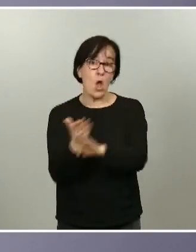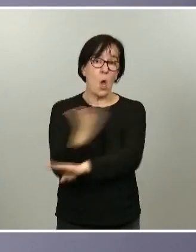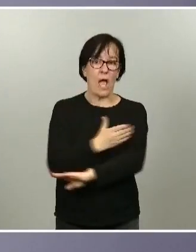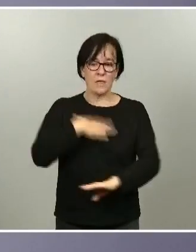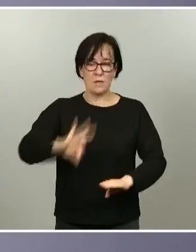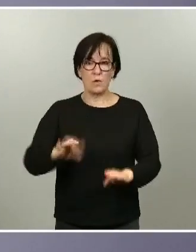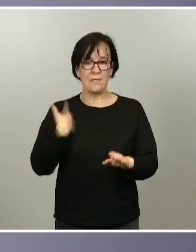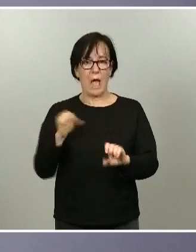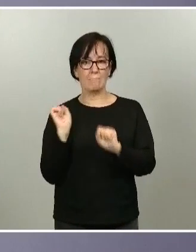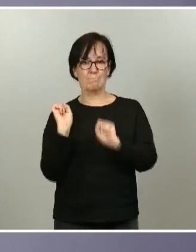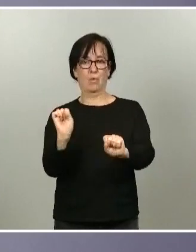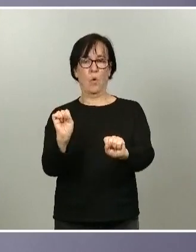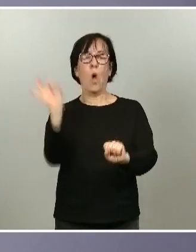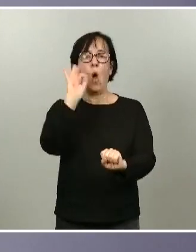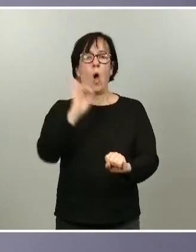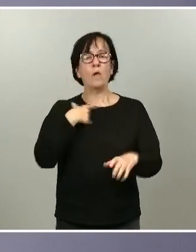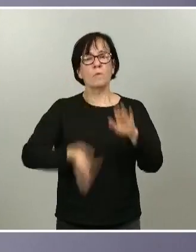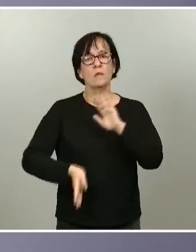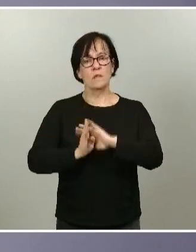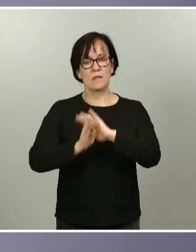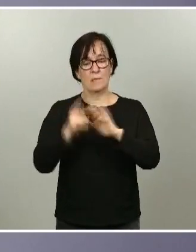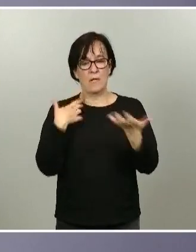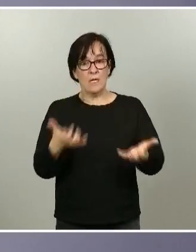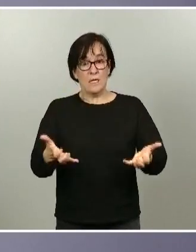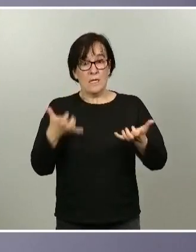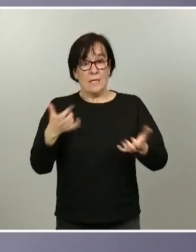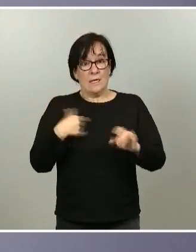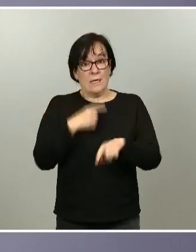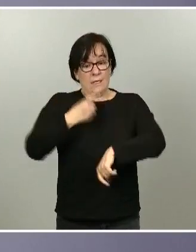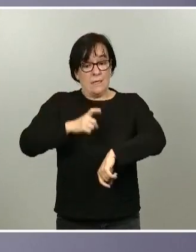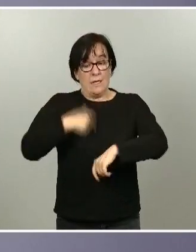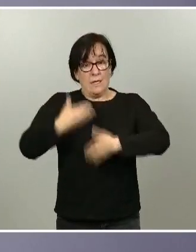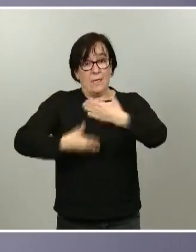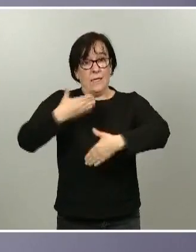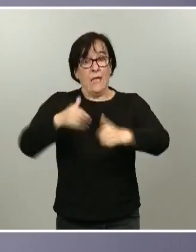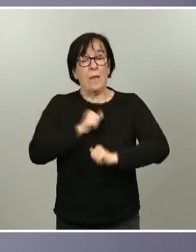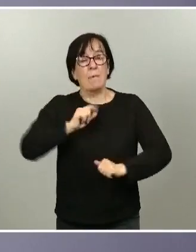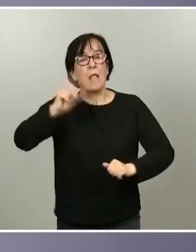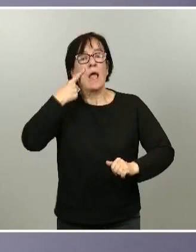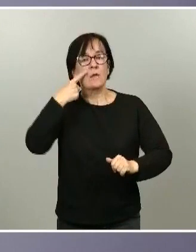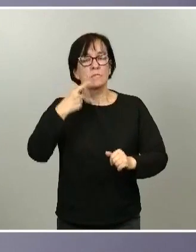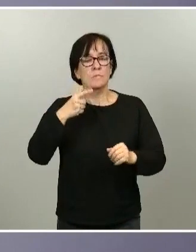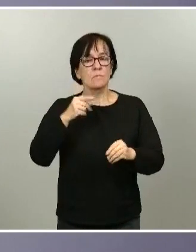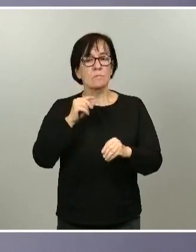inmunizado, o vale la pena seguir ganando tiempo al COVID-19 y esperar a que se descubra un tratamiento eficaz y la